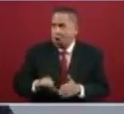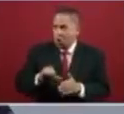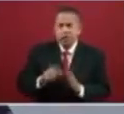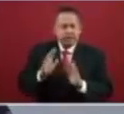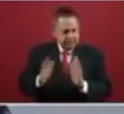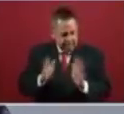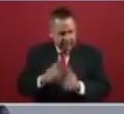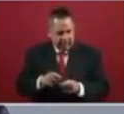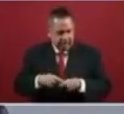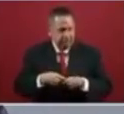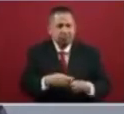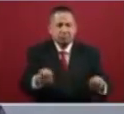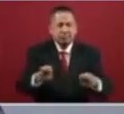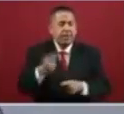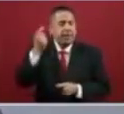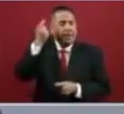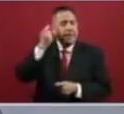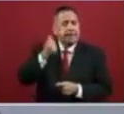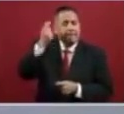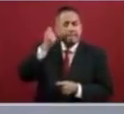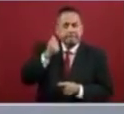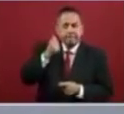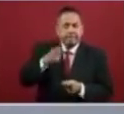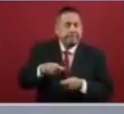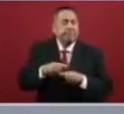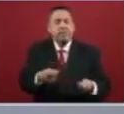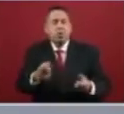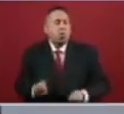hoy becas a